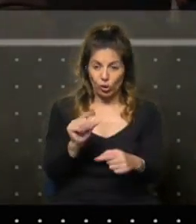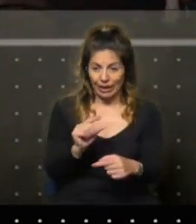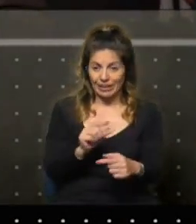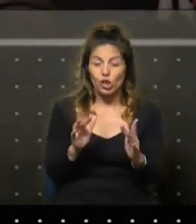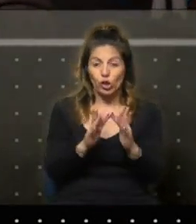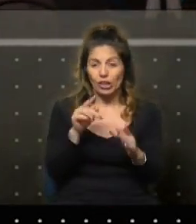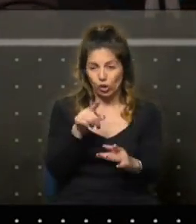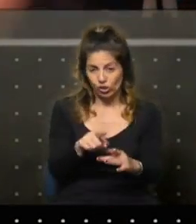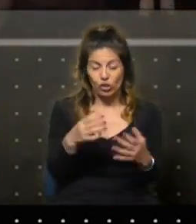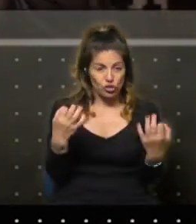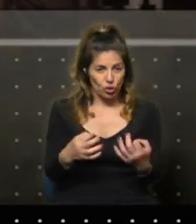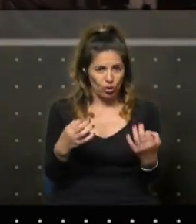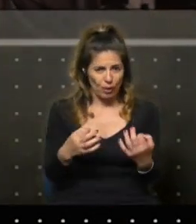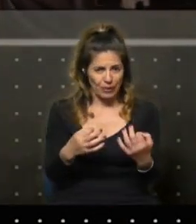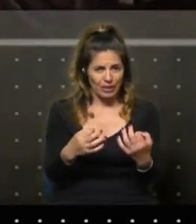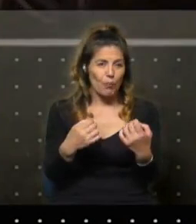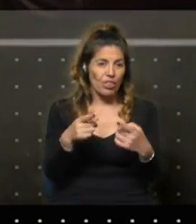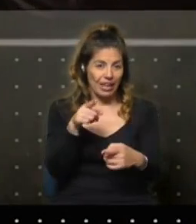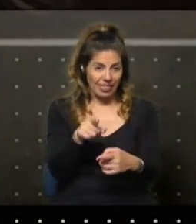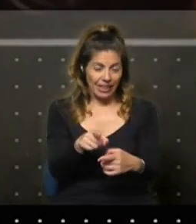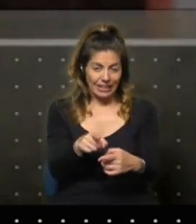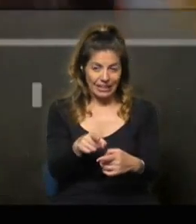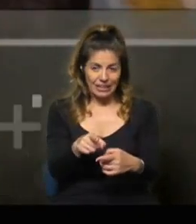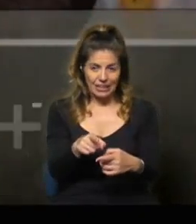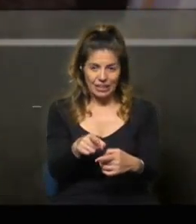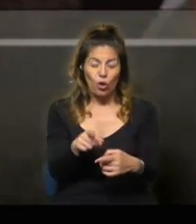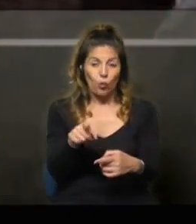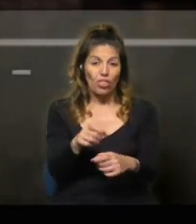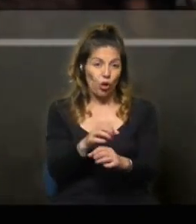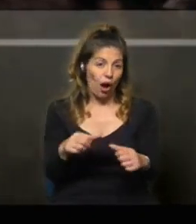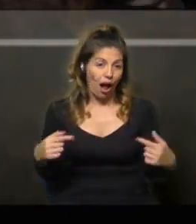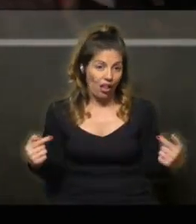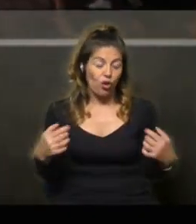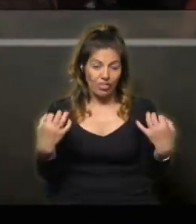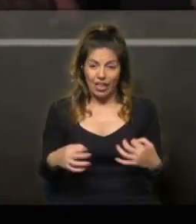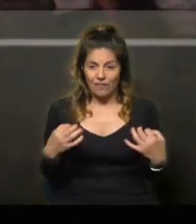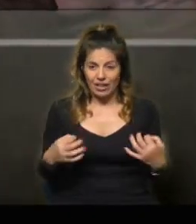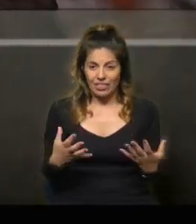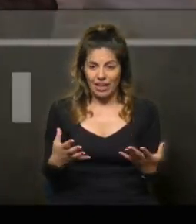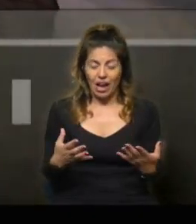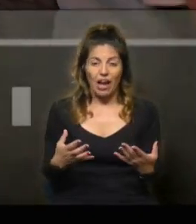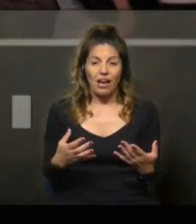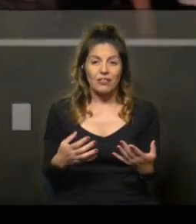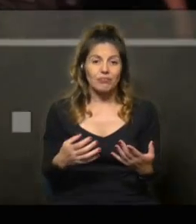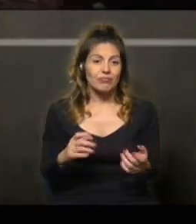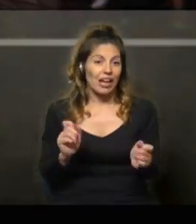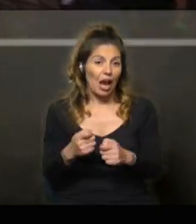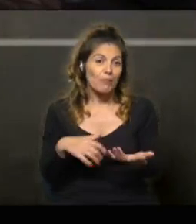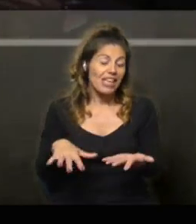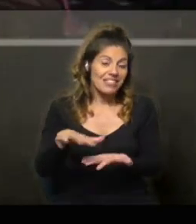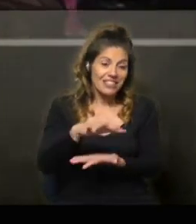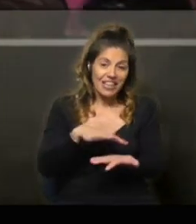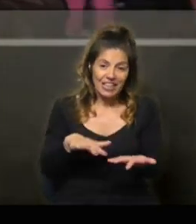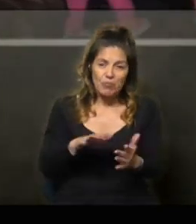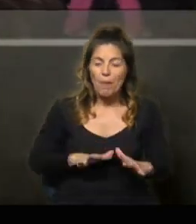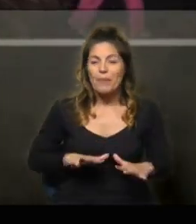contacto contigo seguramente Y vos darás Desde allí la indicación cuando ocurra algo que verdader Bueno est alterando un poco ese clima que es